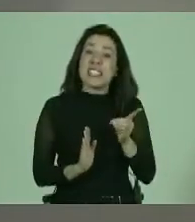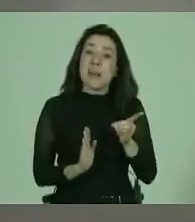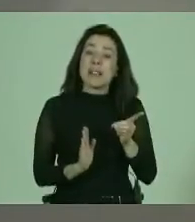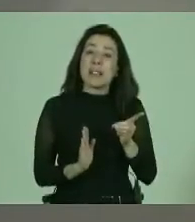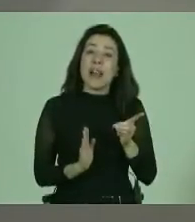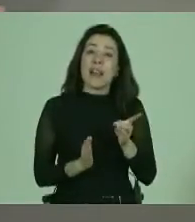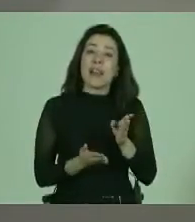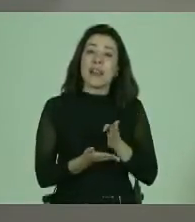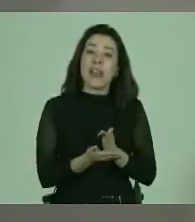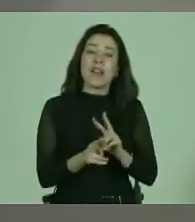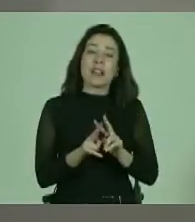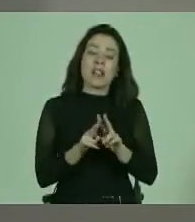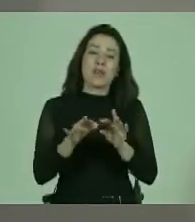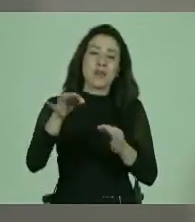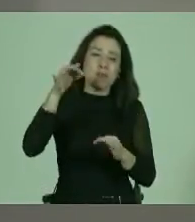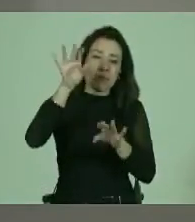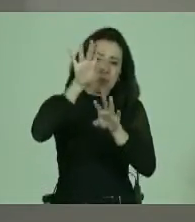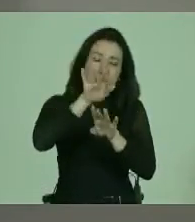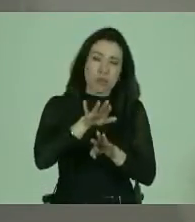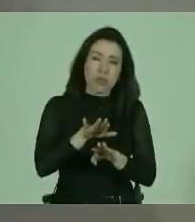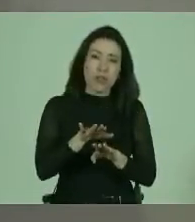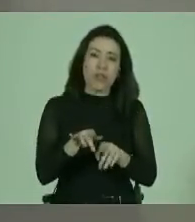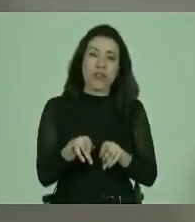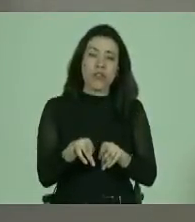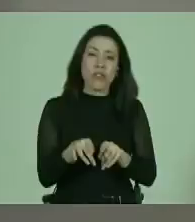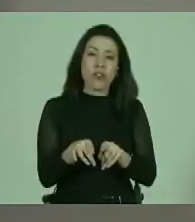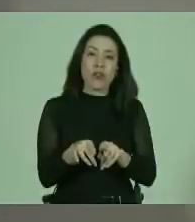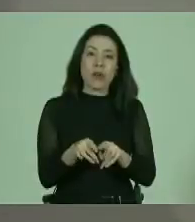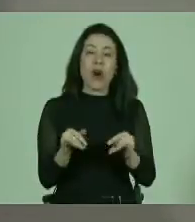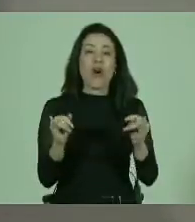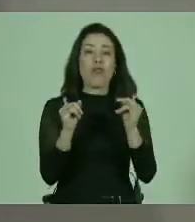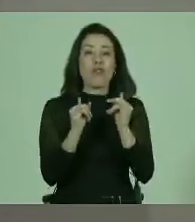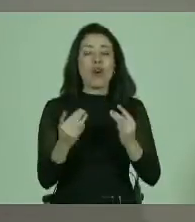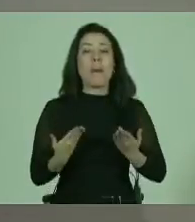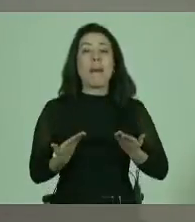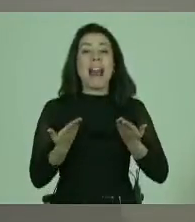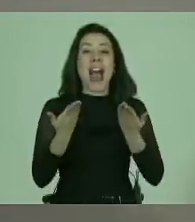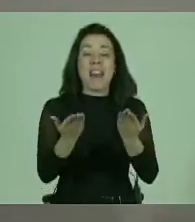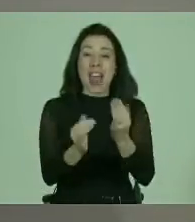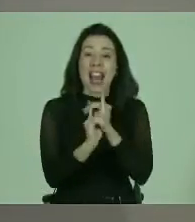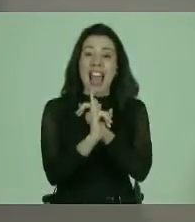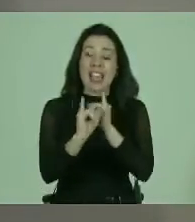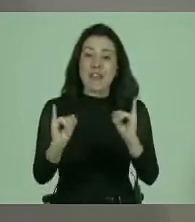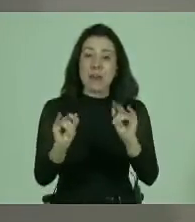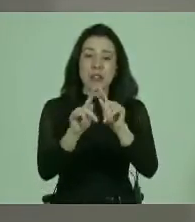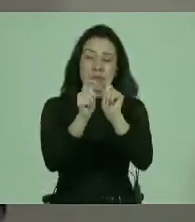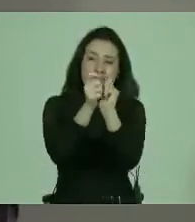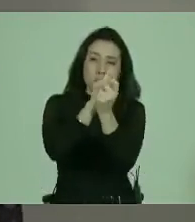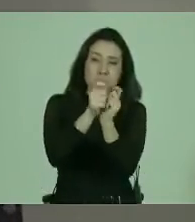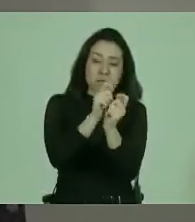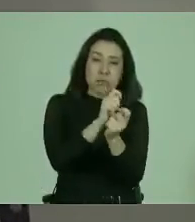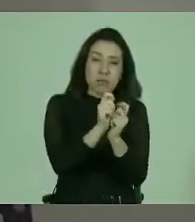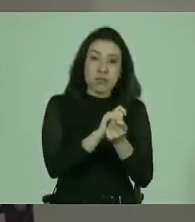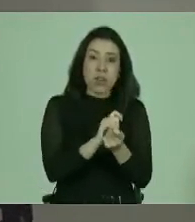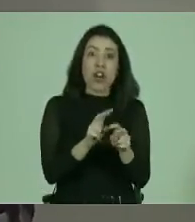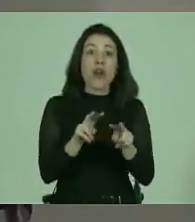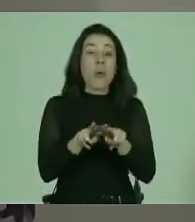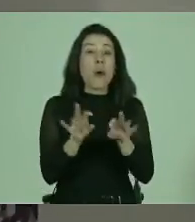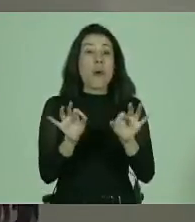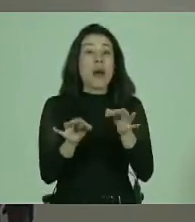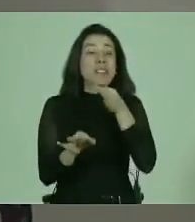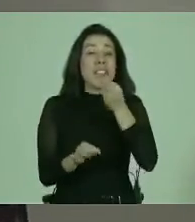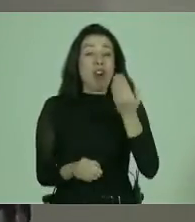un formulario un formato una forma de dar esa información como antes se dijo